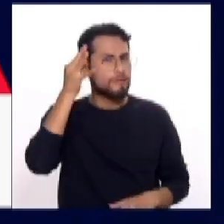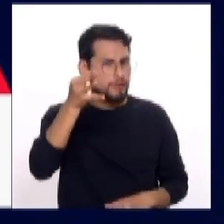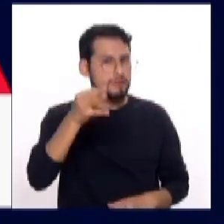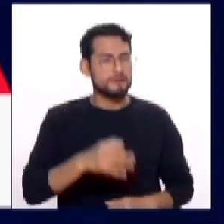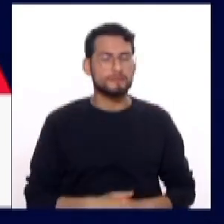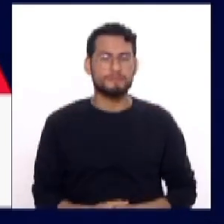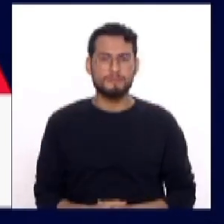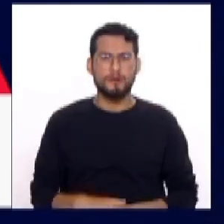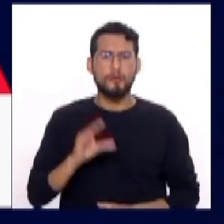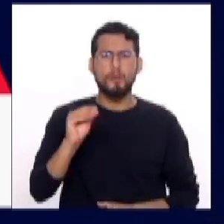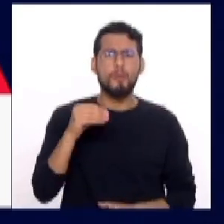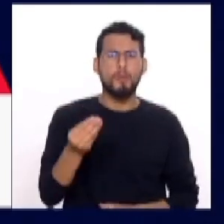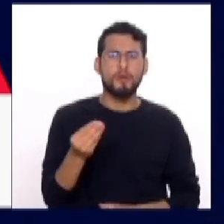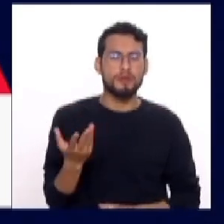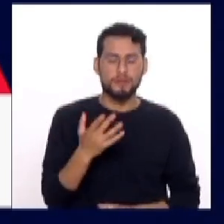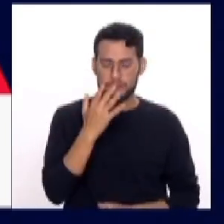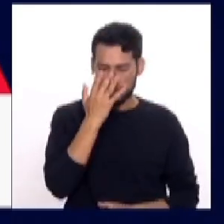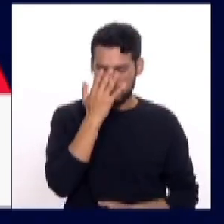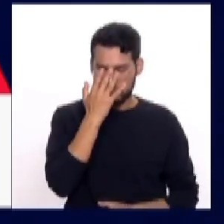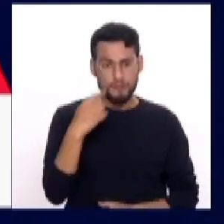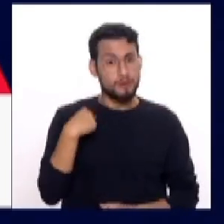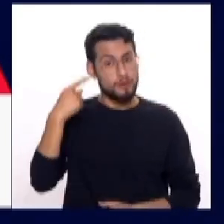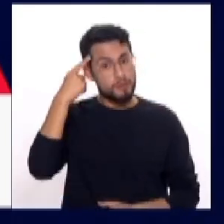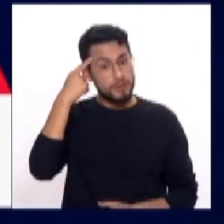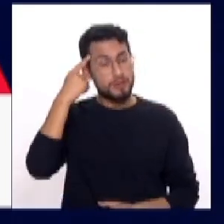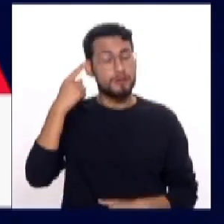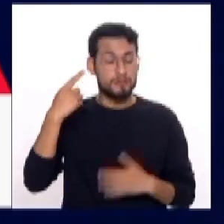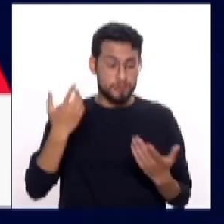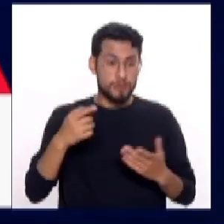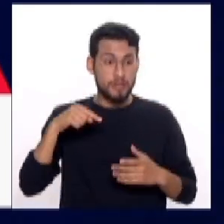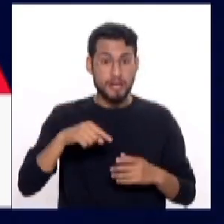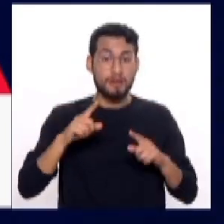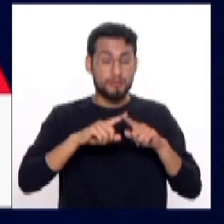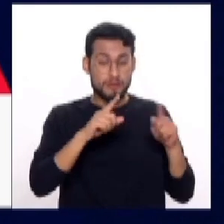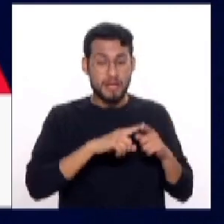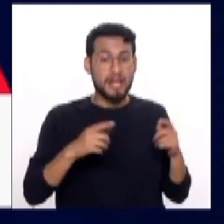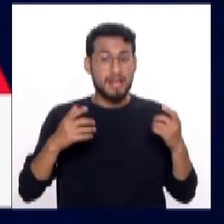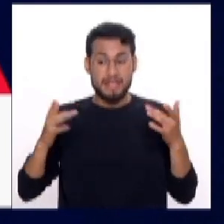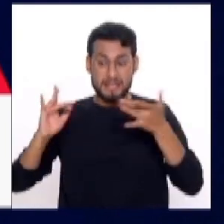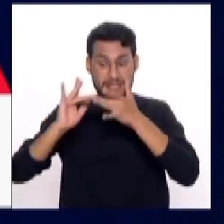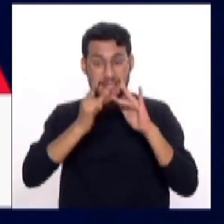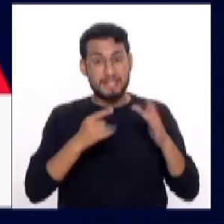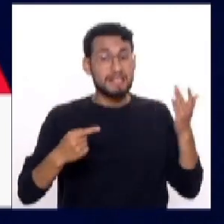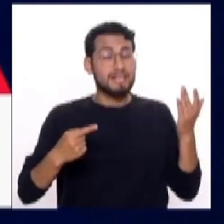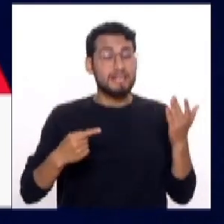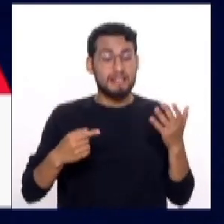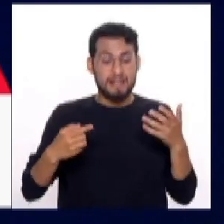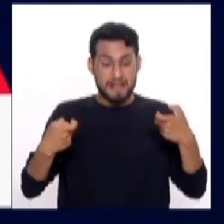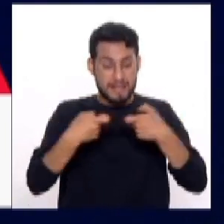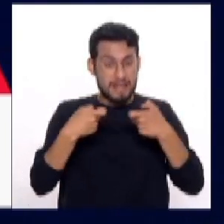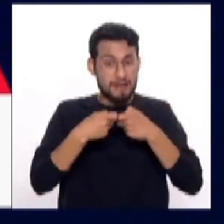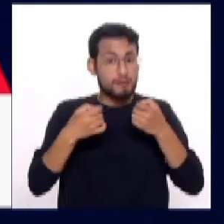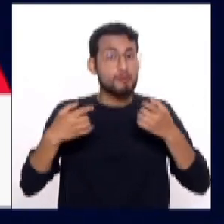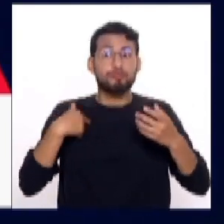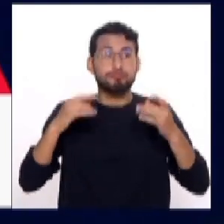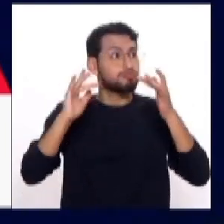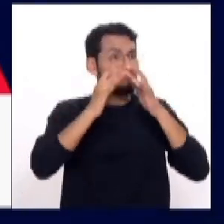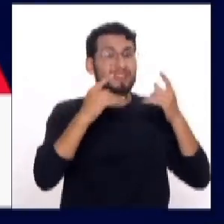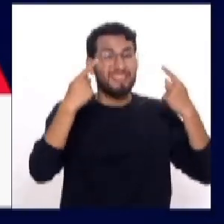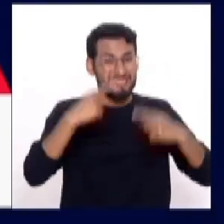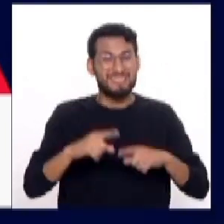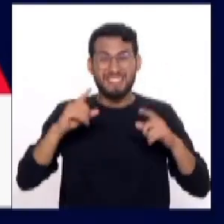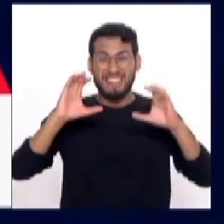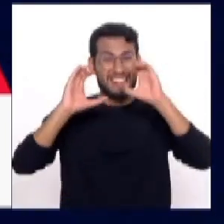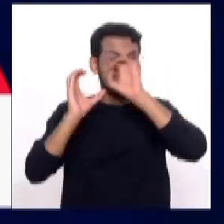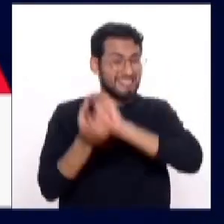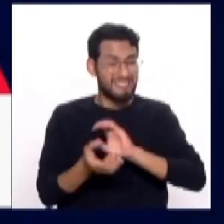futuro porque creo que la la transición energética le da oportunidades a nuestros país empe a ser muy afectados por la